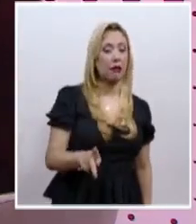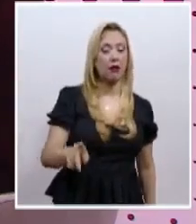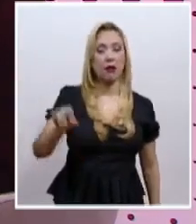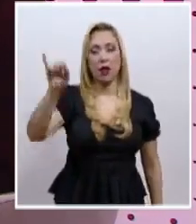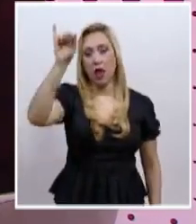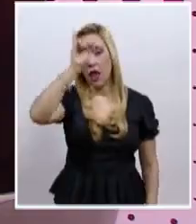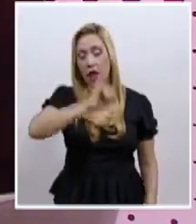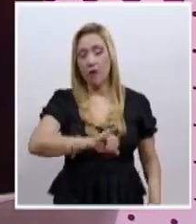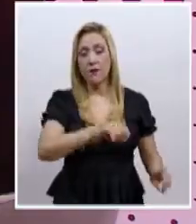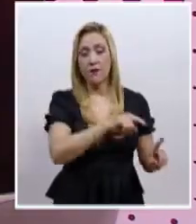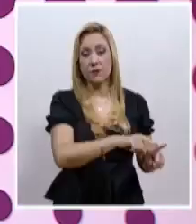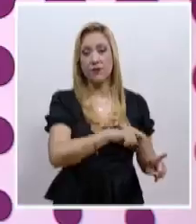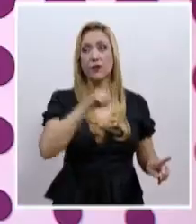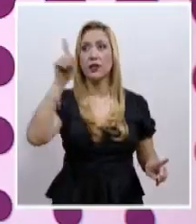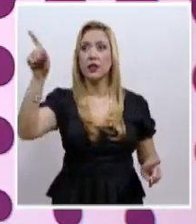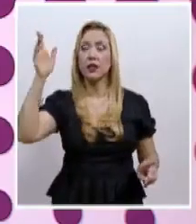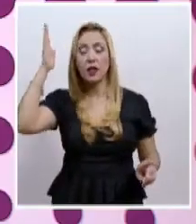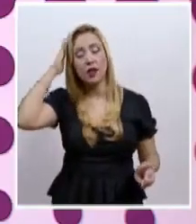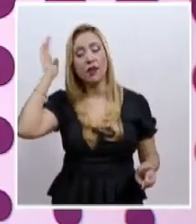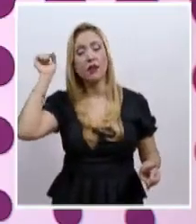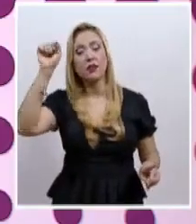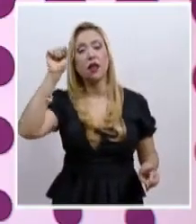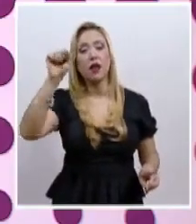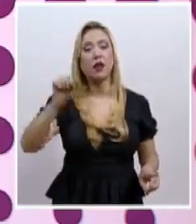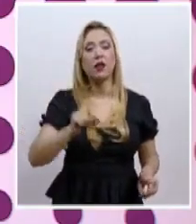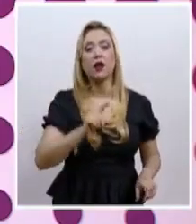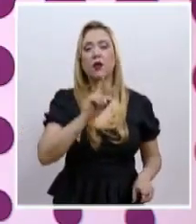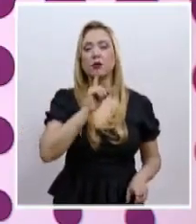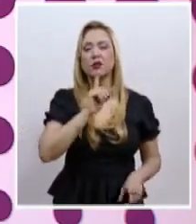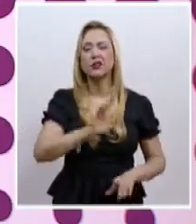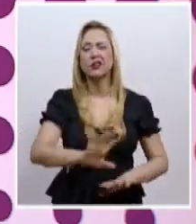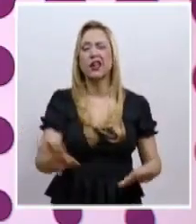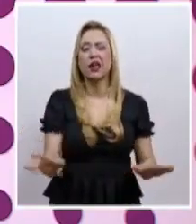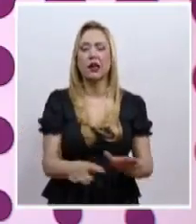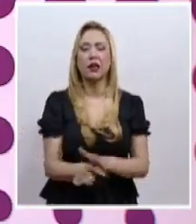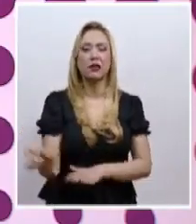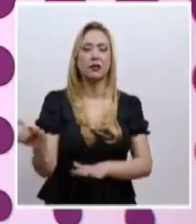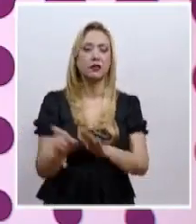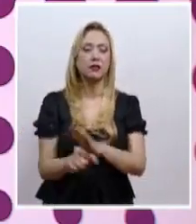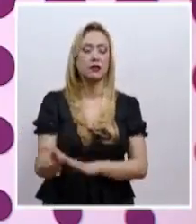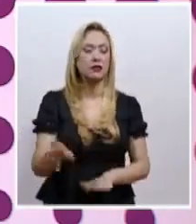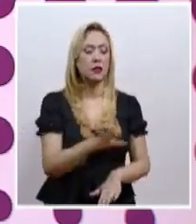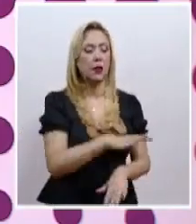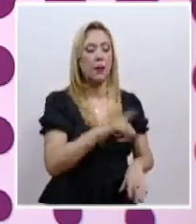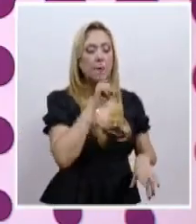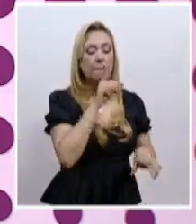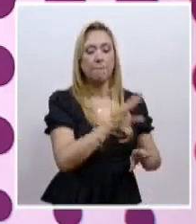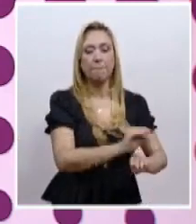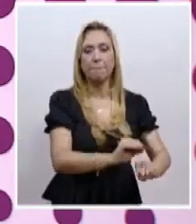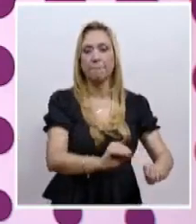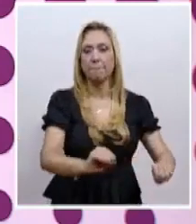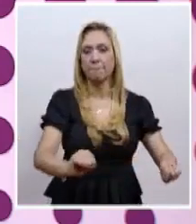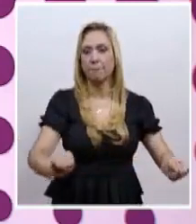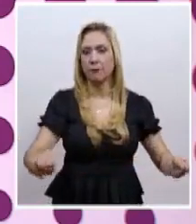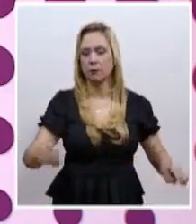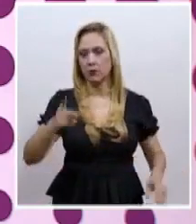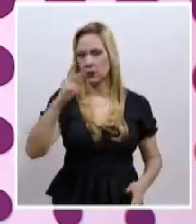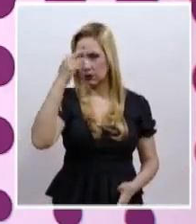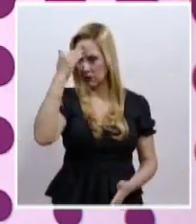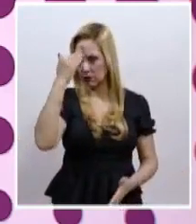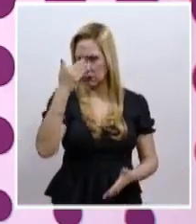y los líderes sindicales para comprar una paz social de parte de los trabajadores, pero a costa de sus